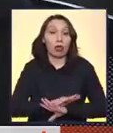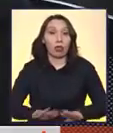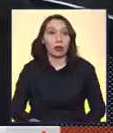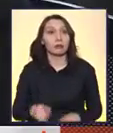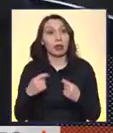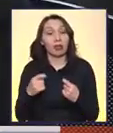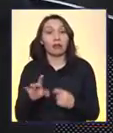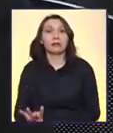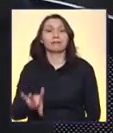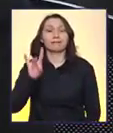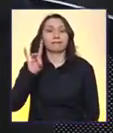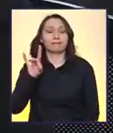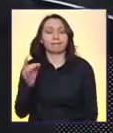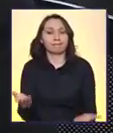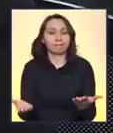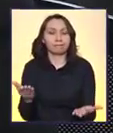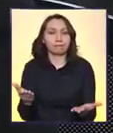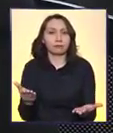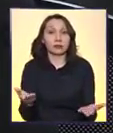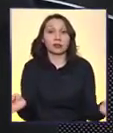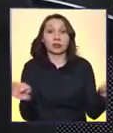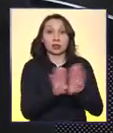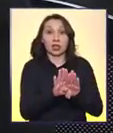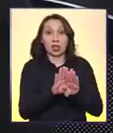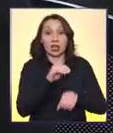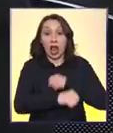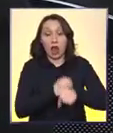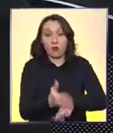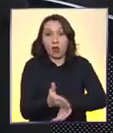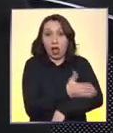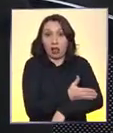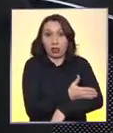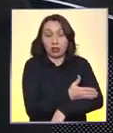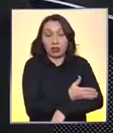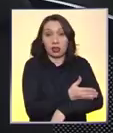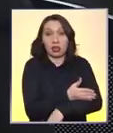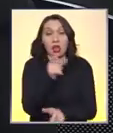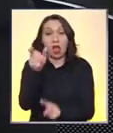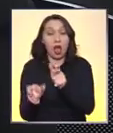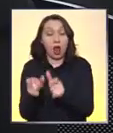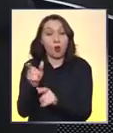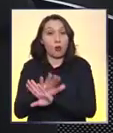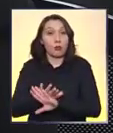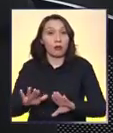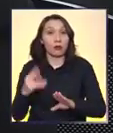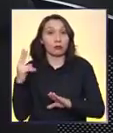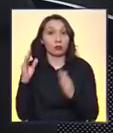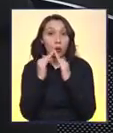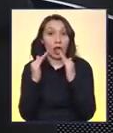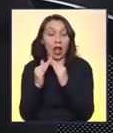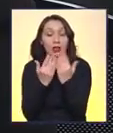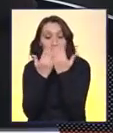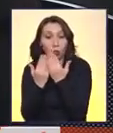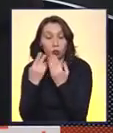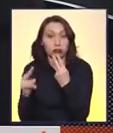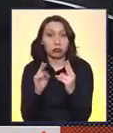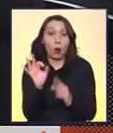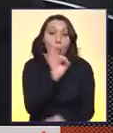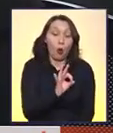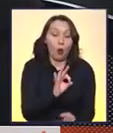elegir entre cerrar el año y que los alumnos terminaran en sus casas el resto del año,